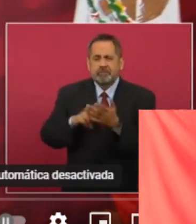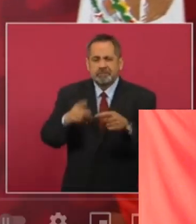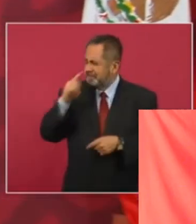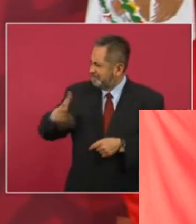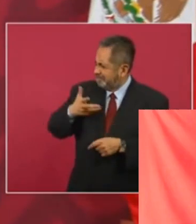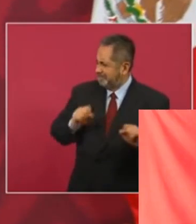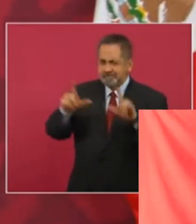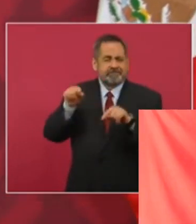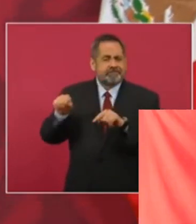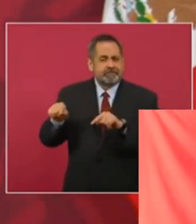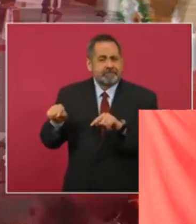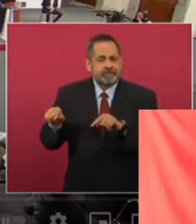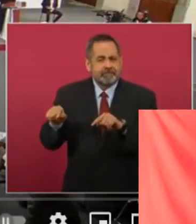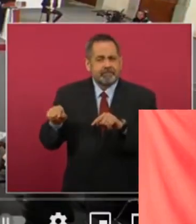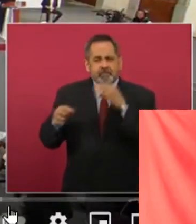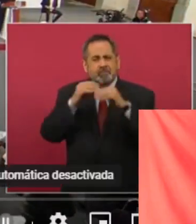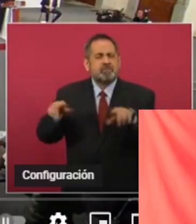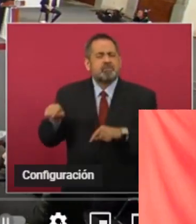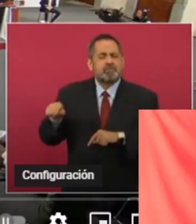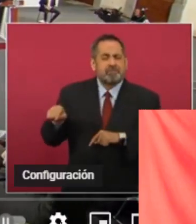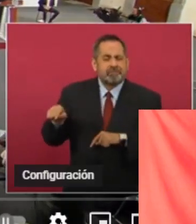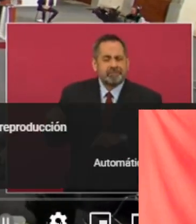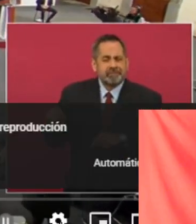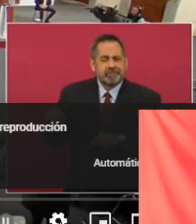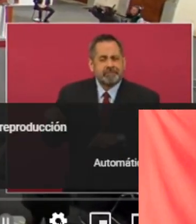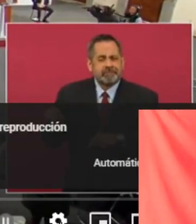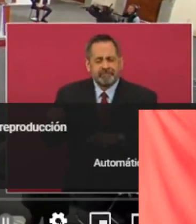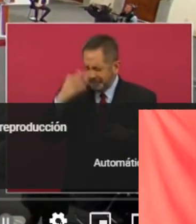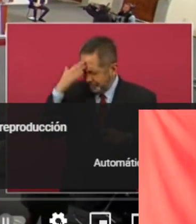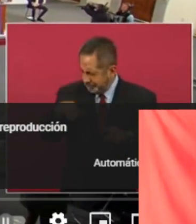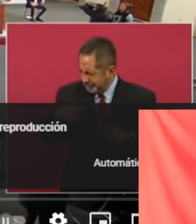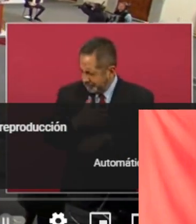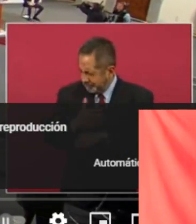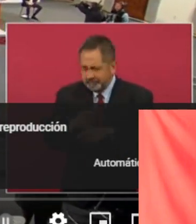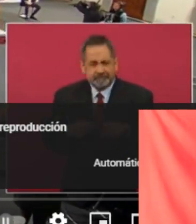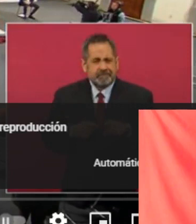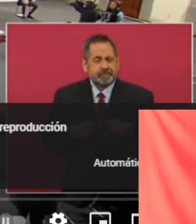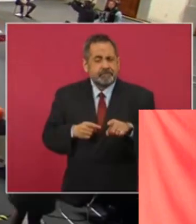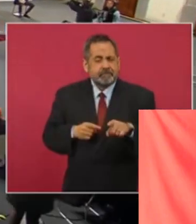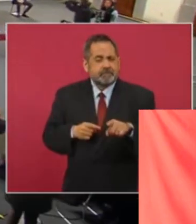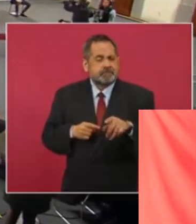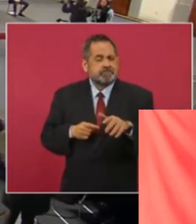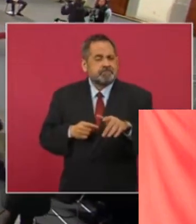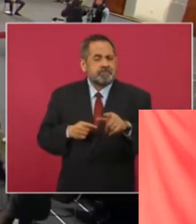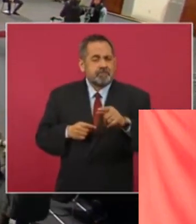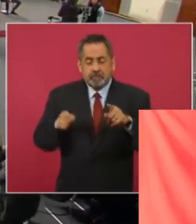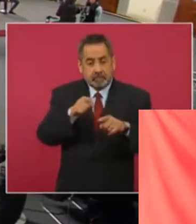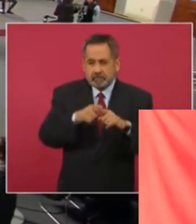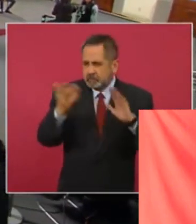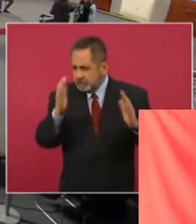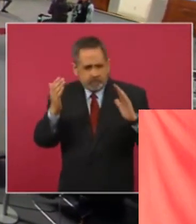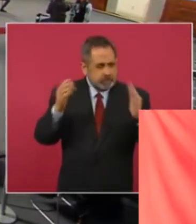Hay por ahí un mensaje. Es una señora, compañera, que hizo la